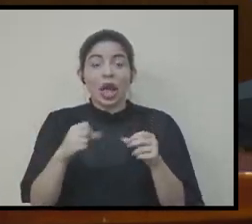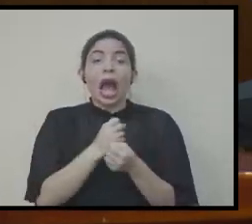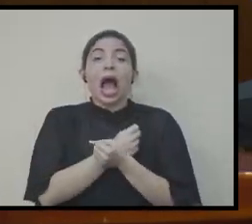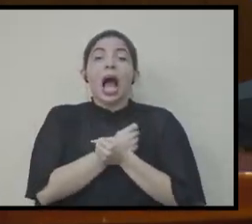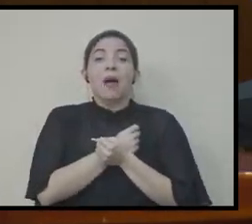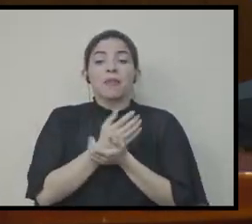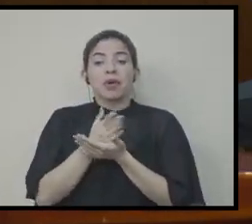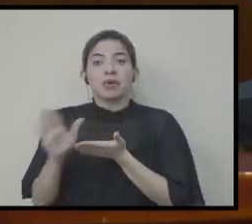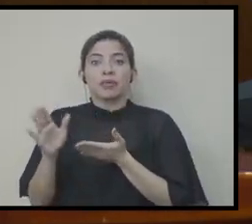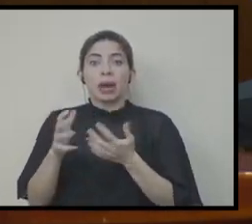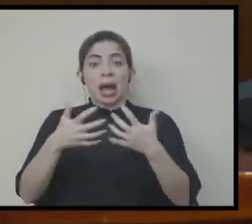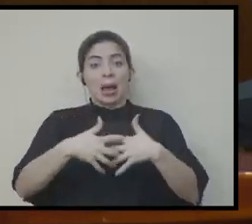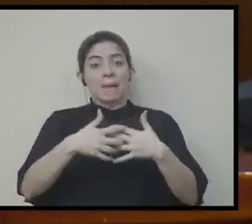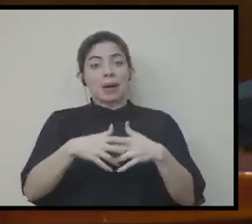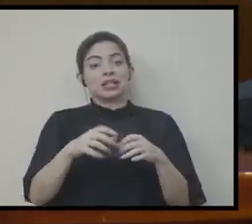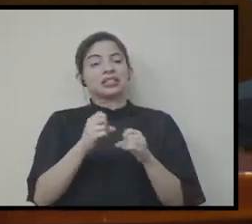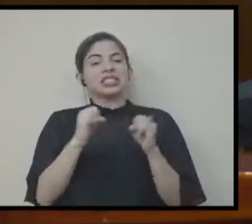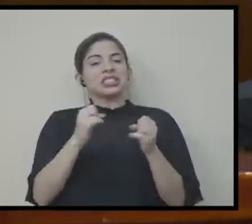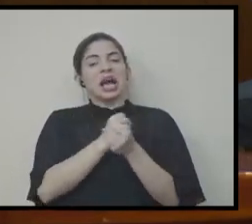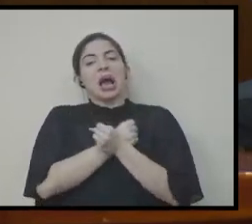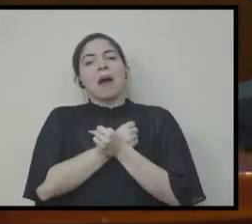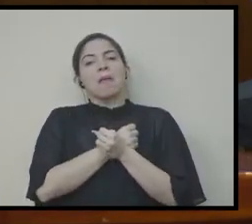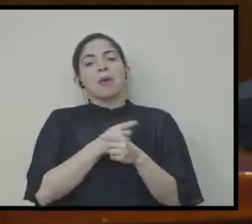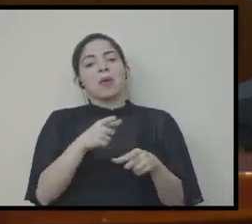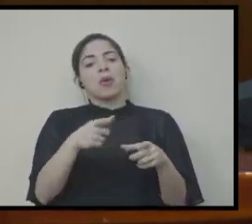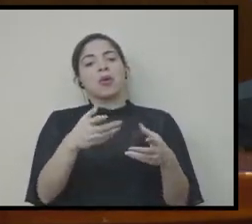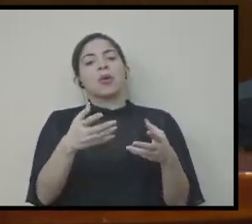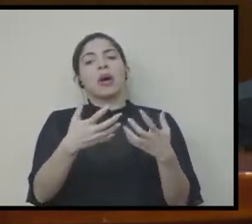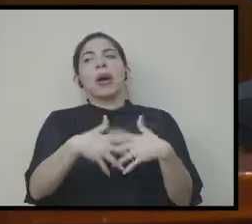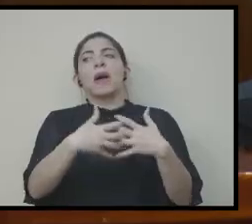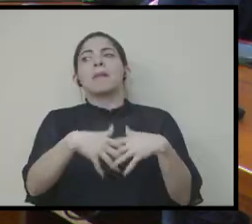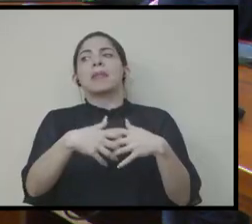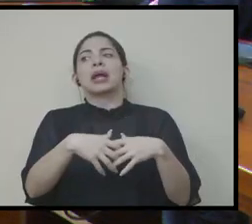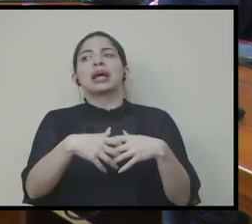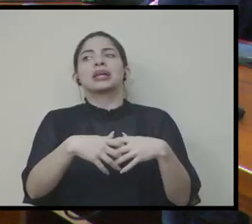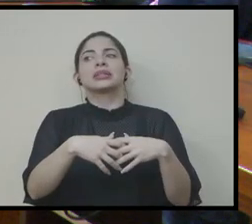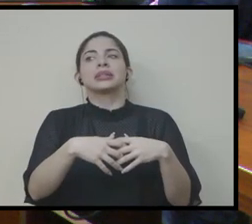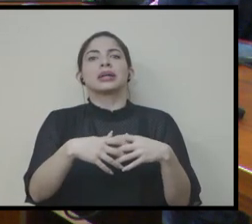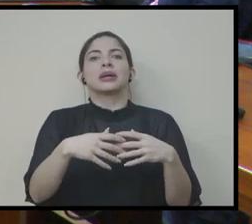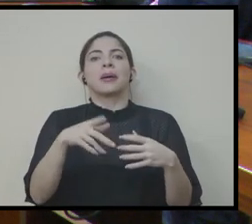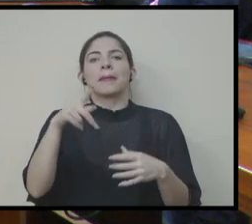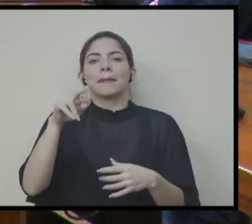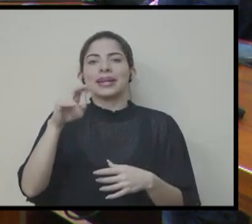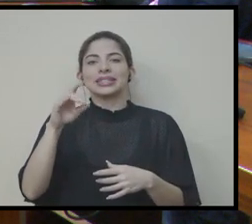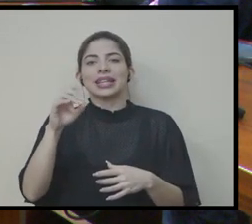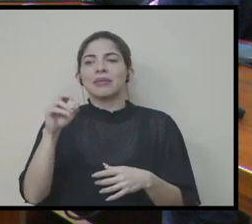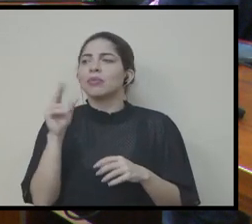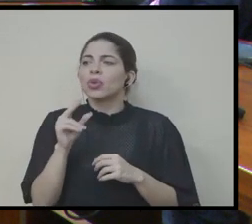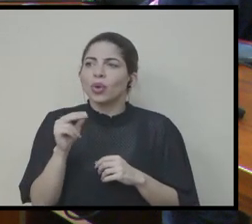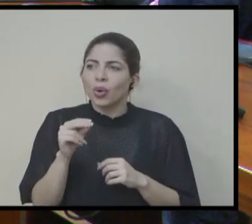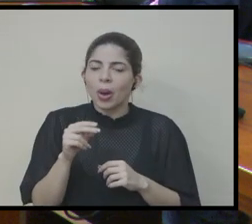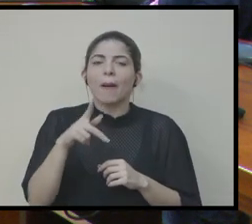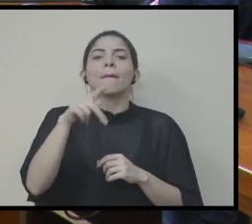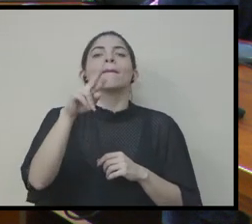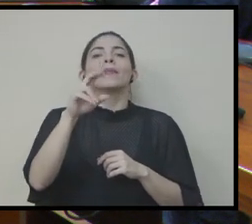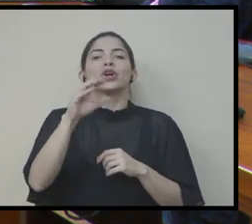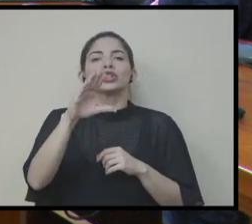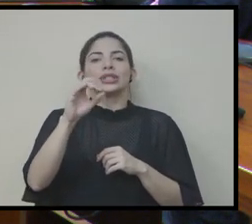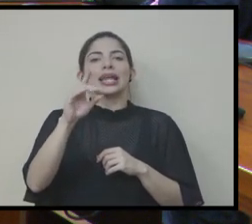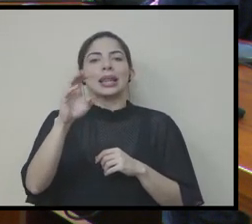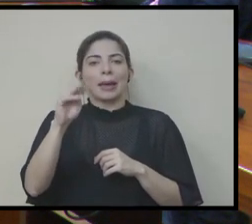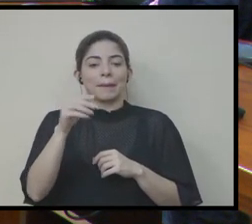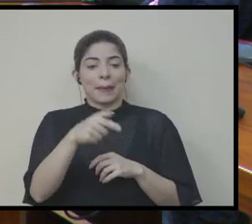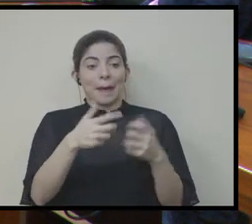amor, usted, con su empresa, ¿qué quiere la de Proceden, verdad? No, Proceden.